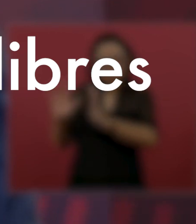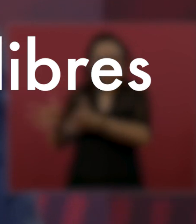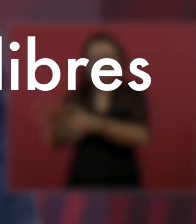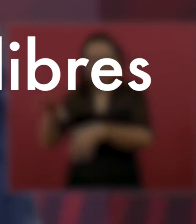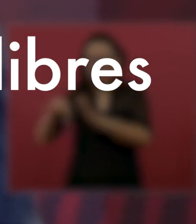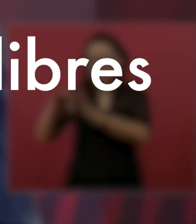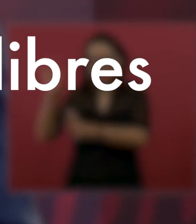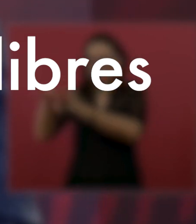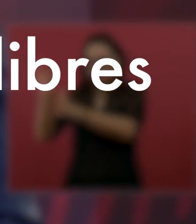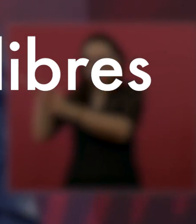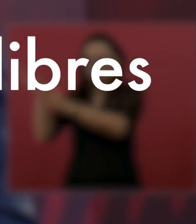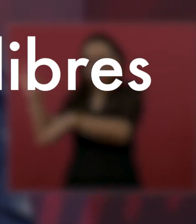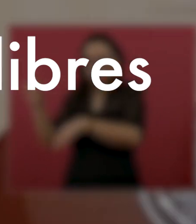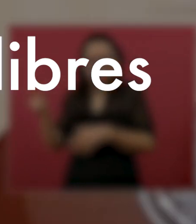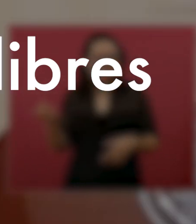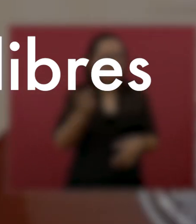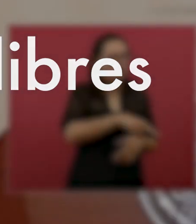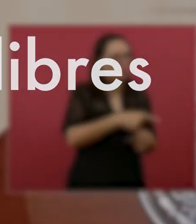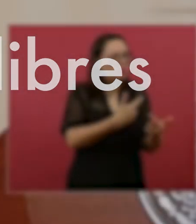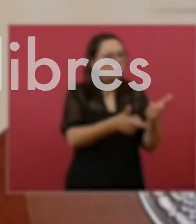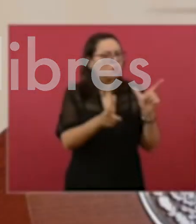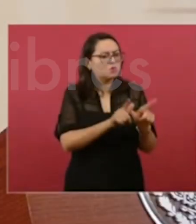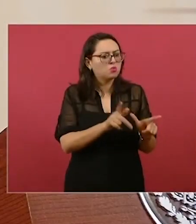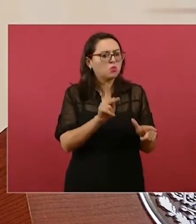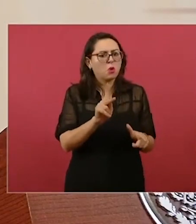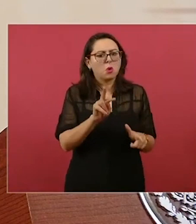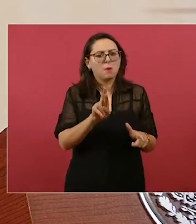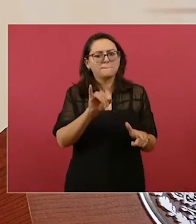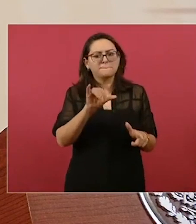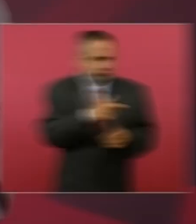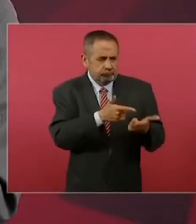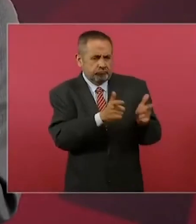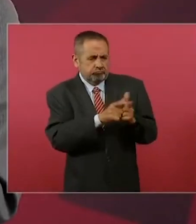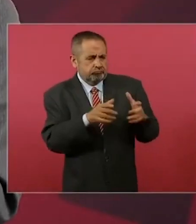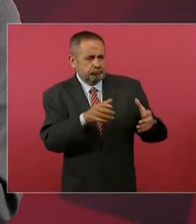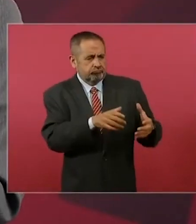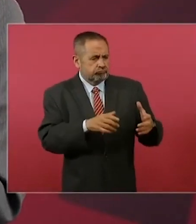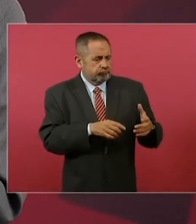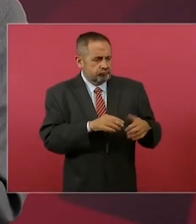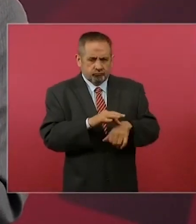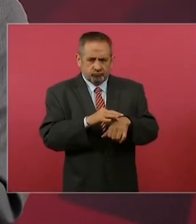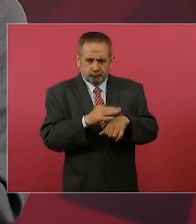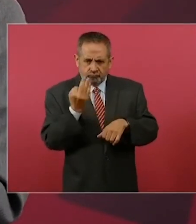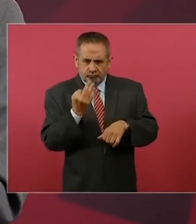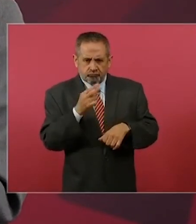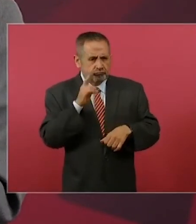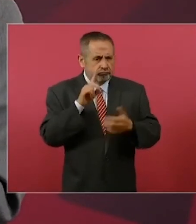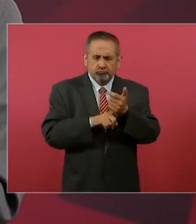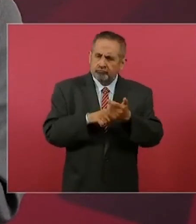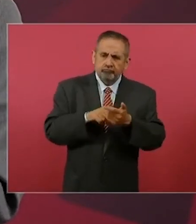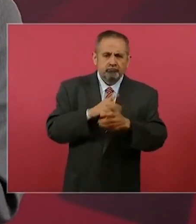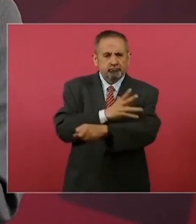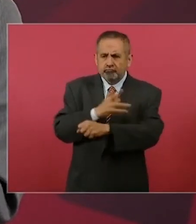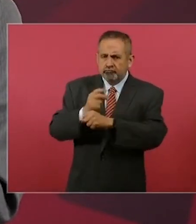122.257 pesos mensuales libres durante su administración, se ha mantenido en ese rango salarial. Sin embargo, el gobierno federal ha puesto en la mira a